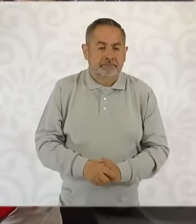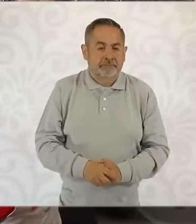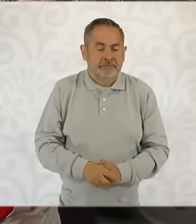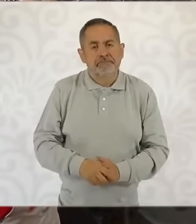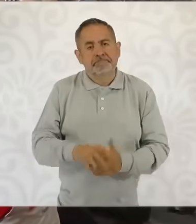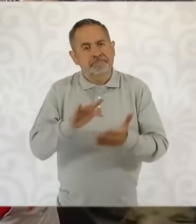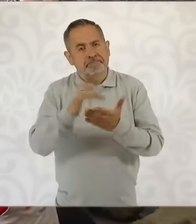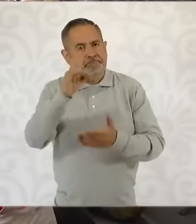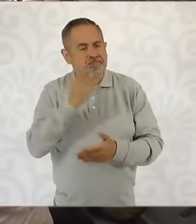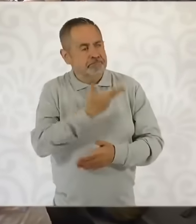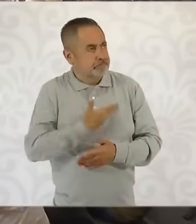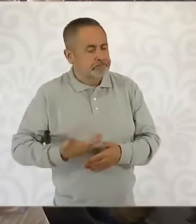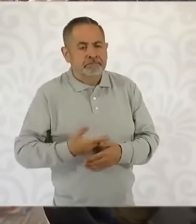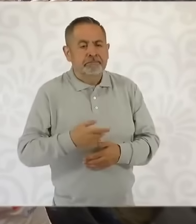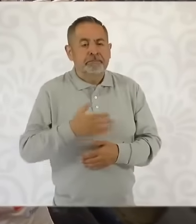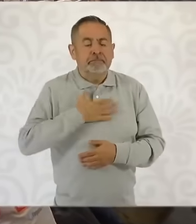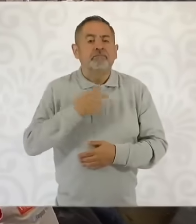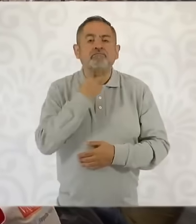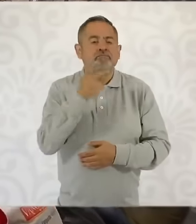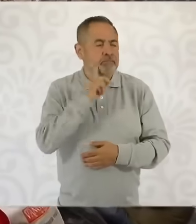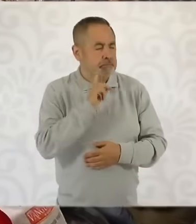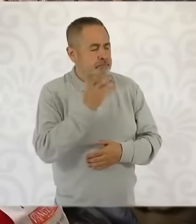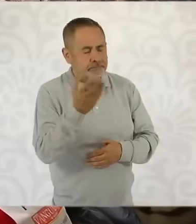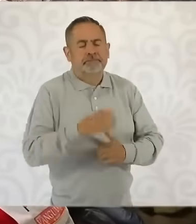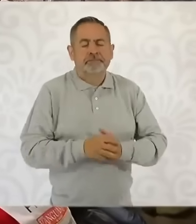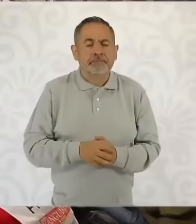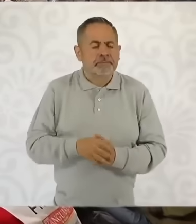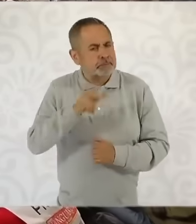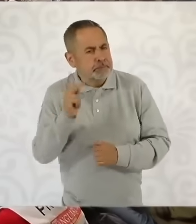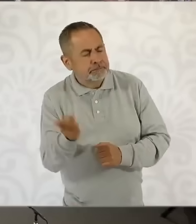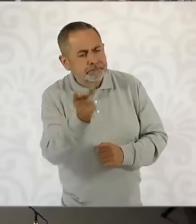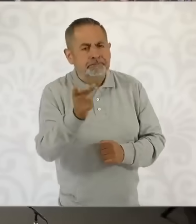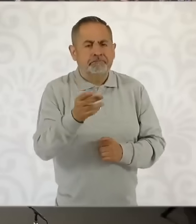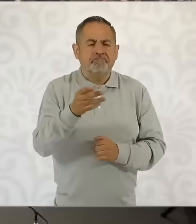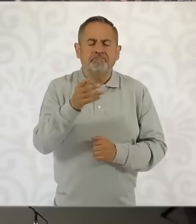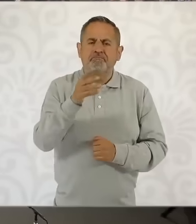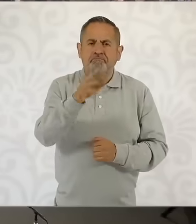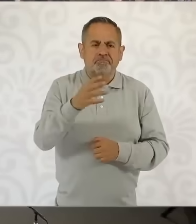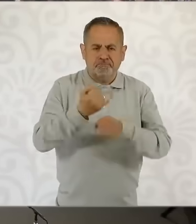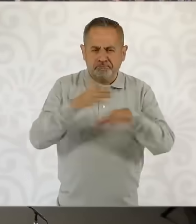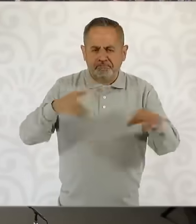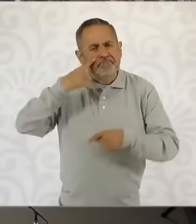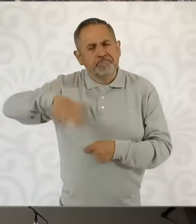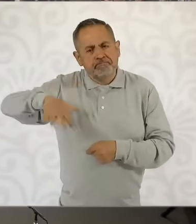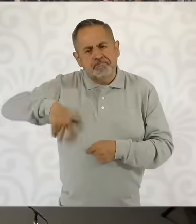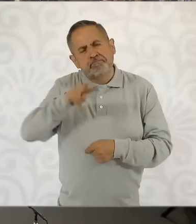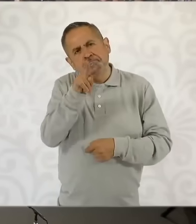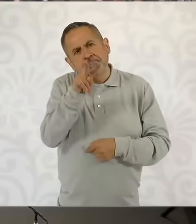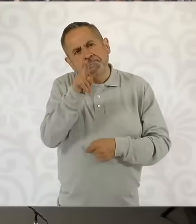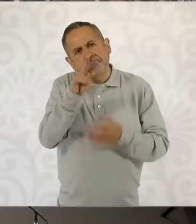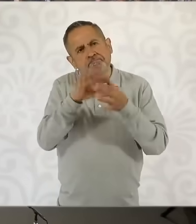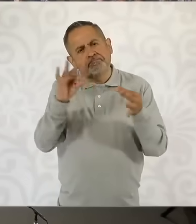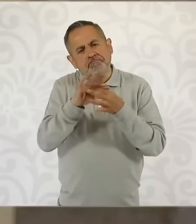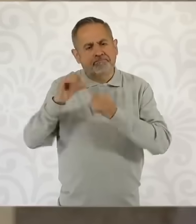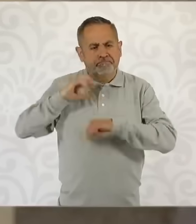Muchas gracias, presidenta. Celsin Juárez, de noticiasdefrente.com. Preguntarle, después de este informe y lo que acaba de anunciar el